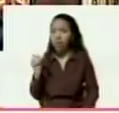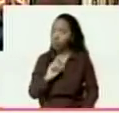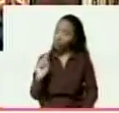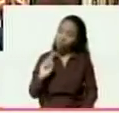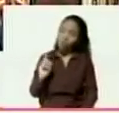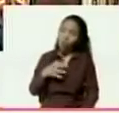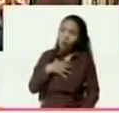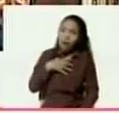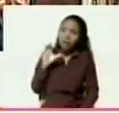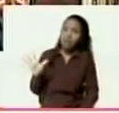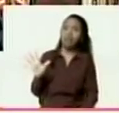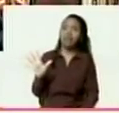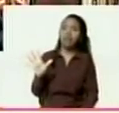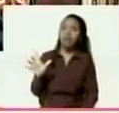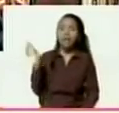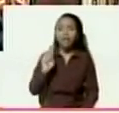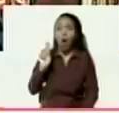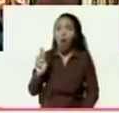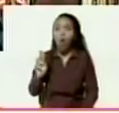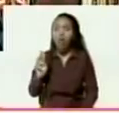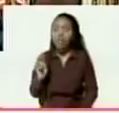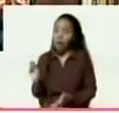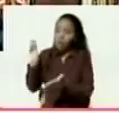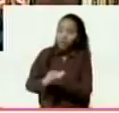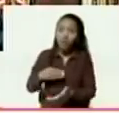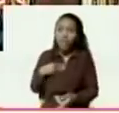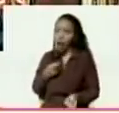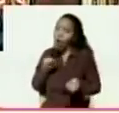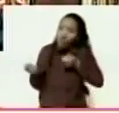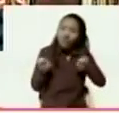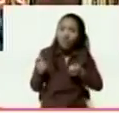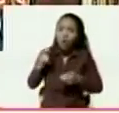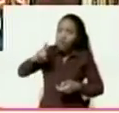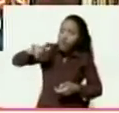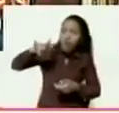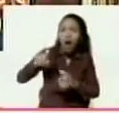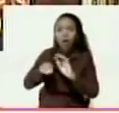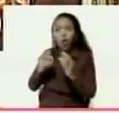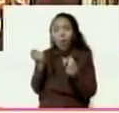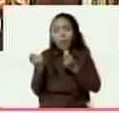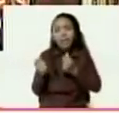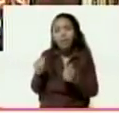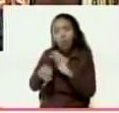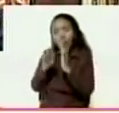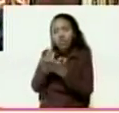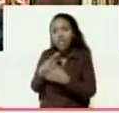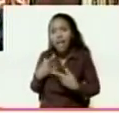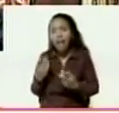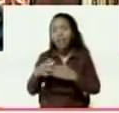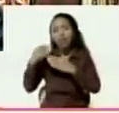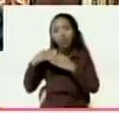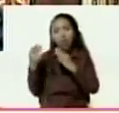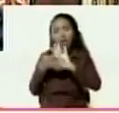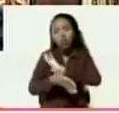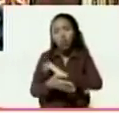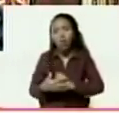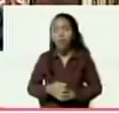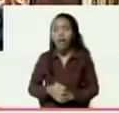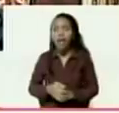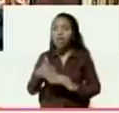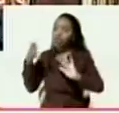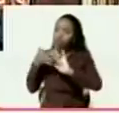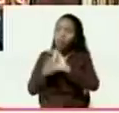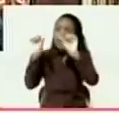puede ser que se utilice la posición de dominio sobre el comercio mundial, sobre la moneda mundial, el dólar, sobre